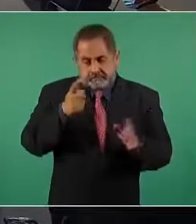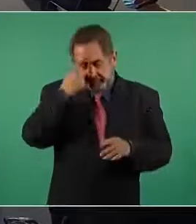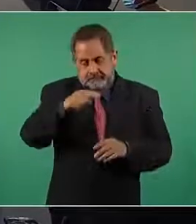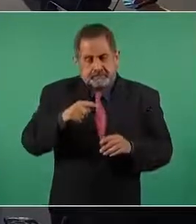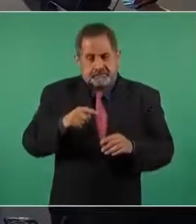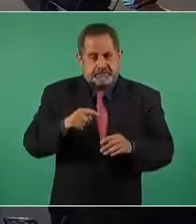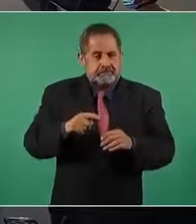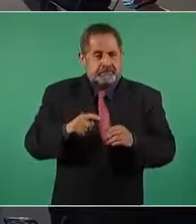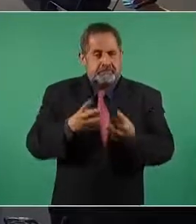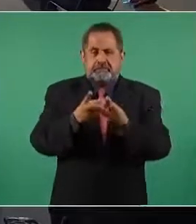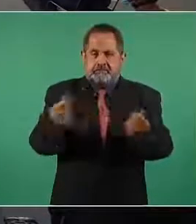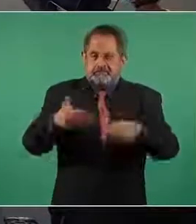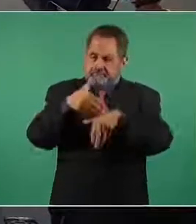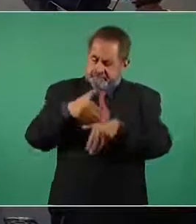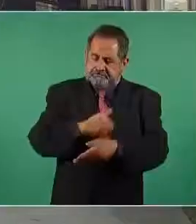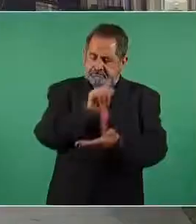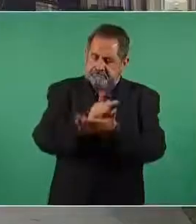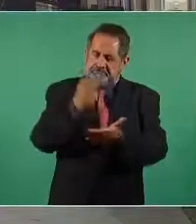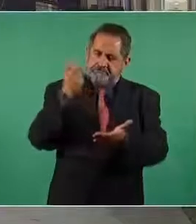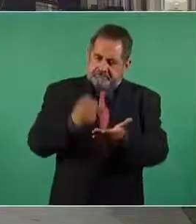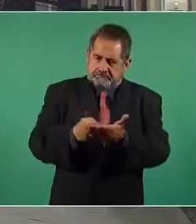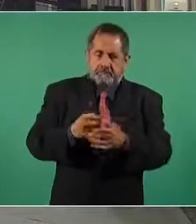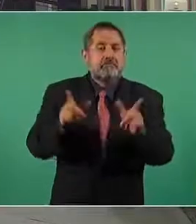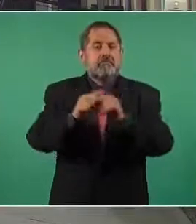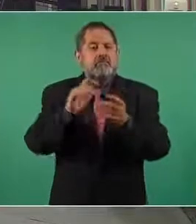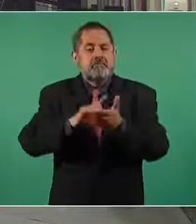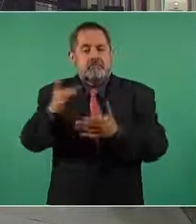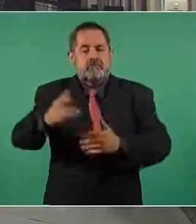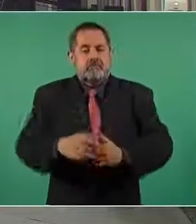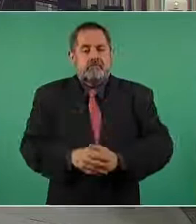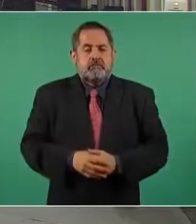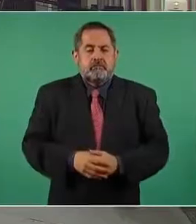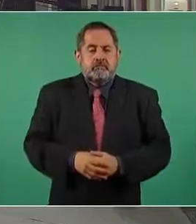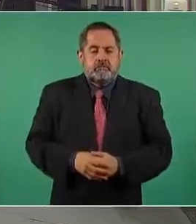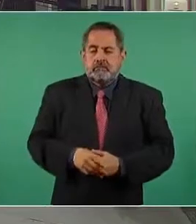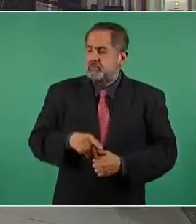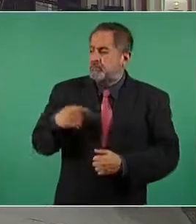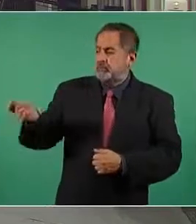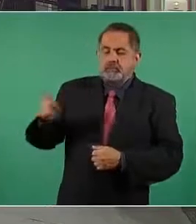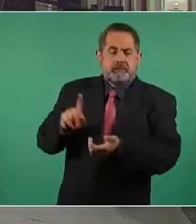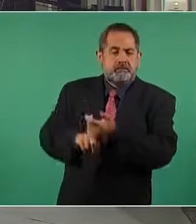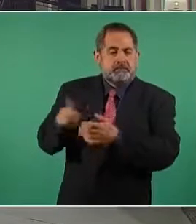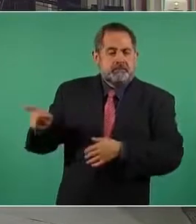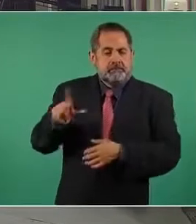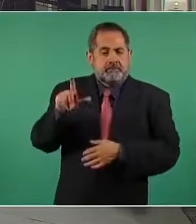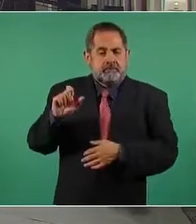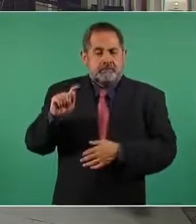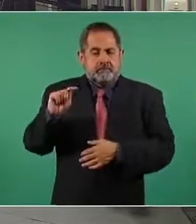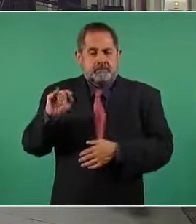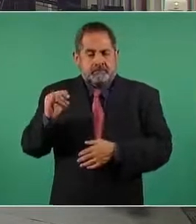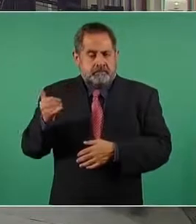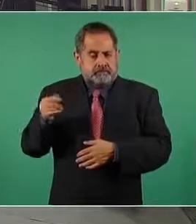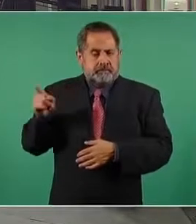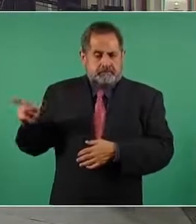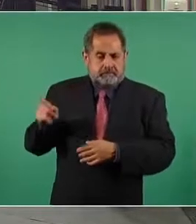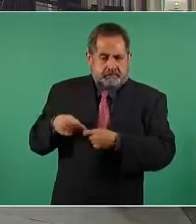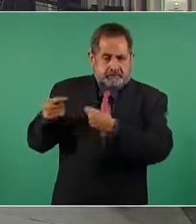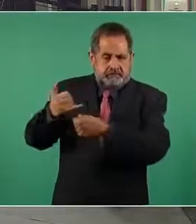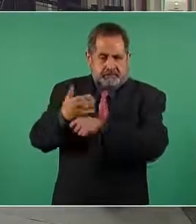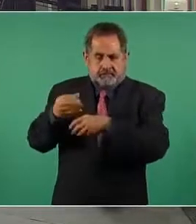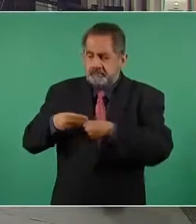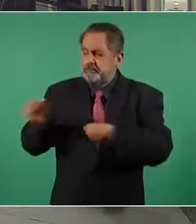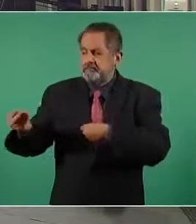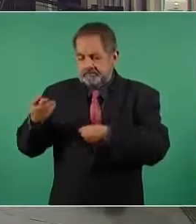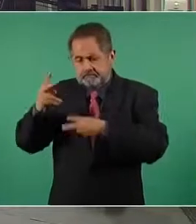pueda resolver conforme a derecho, presidente. Sí. Muchísimas gracias. Aquí está Leticia Ramírez, le das la información